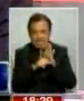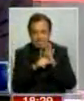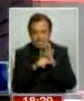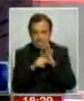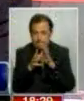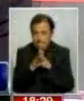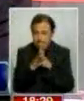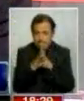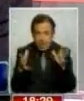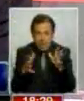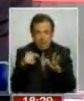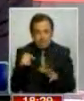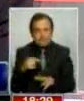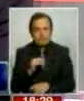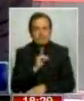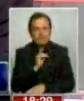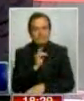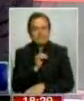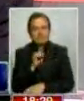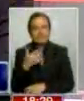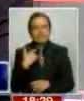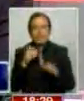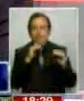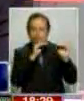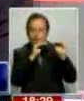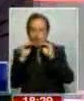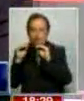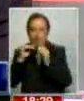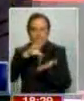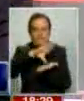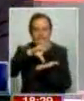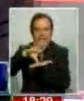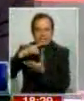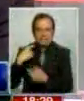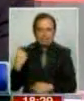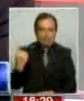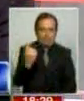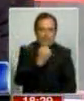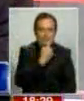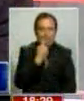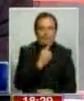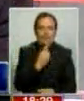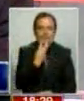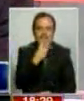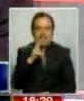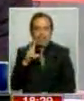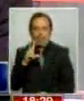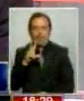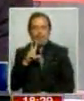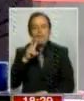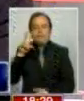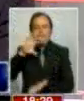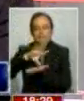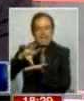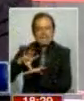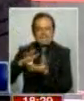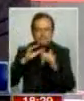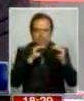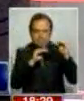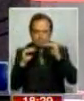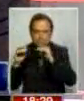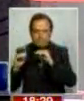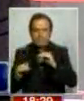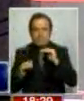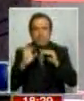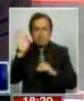agresiva? Sí, bastante más agresiva, que era llevar al promedio de la OECD. Y los saltos, digamos, de la tabla eran, de